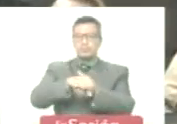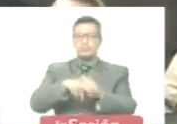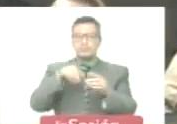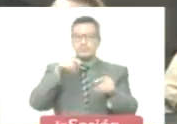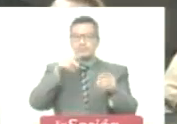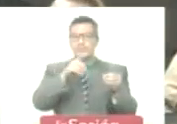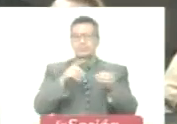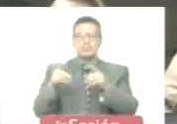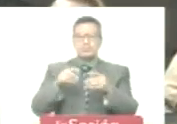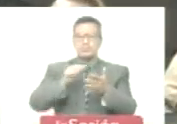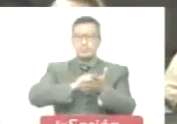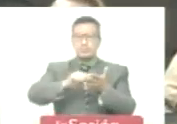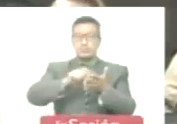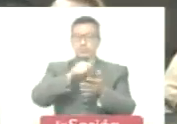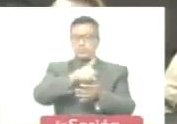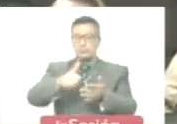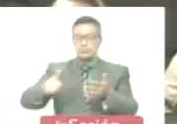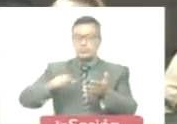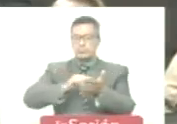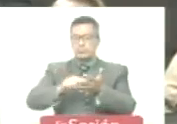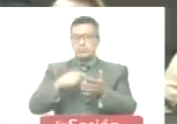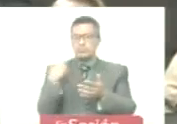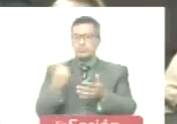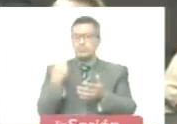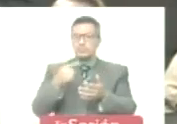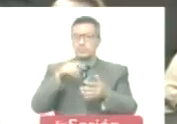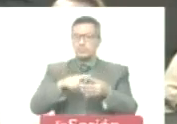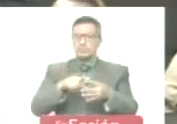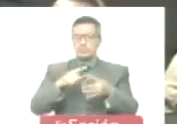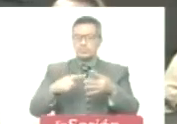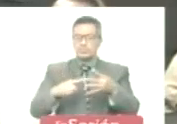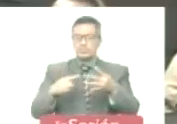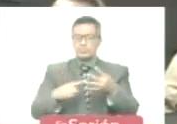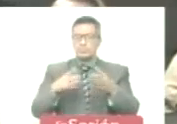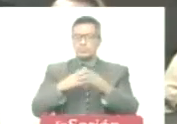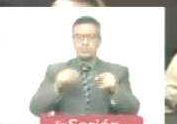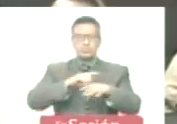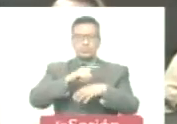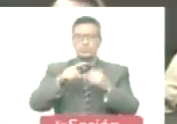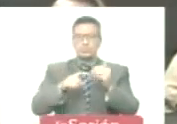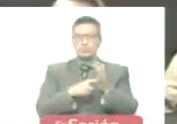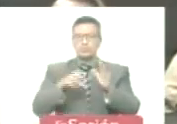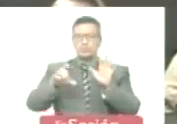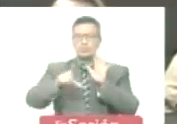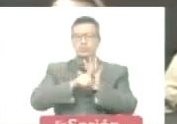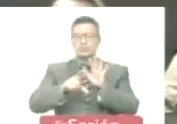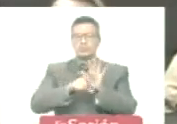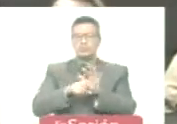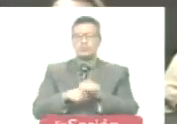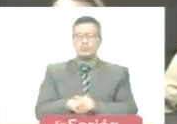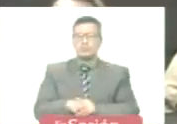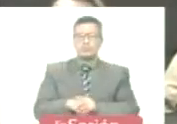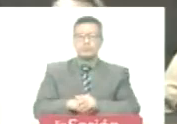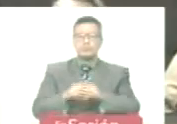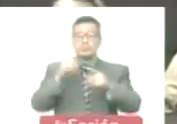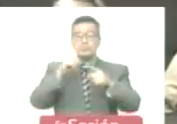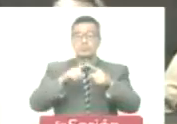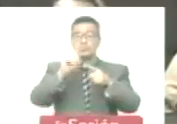discutir los artículos de manera individual, sino el contenido de la ley. Y la